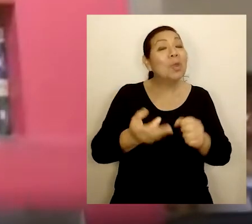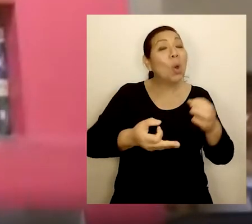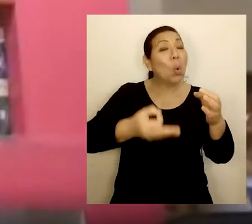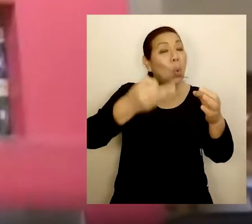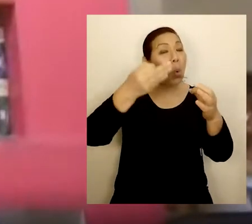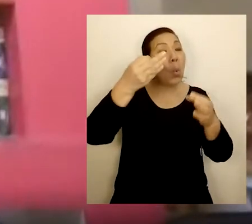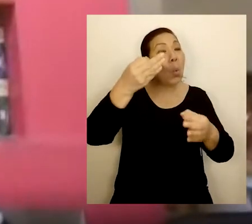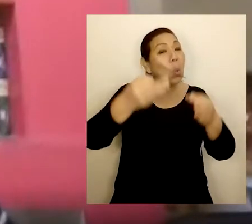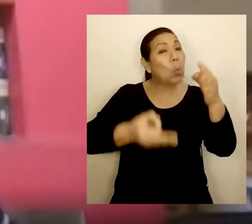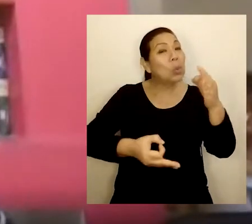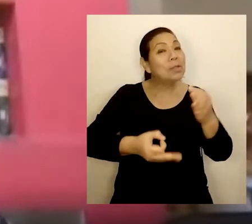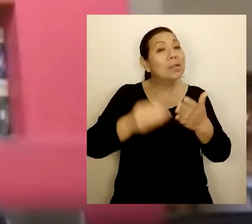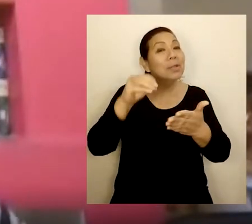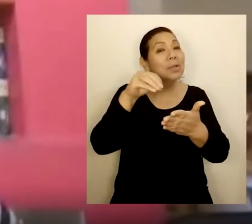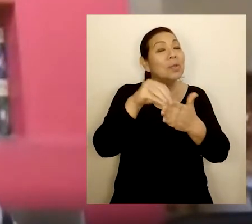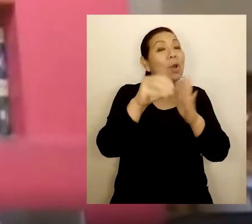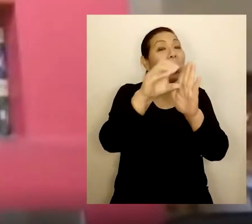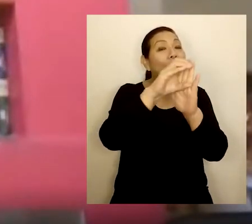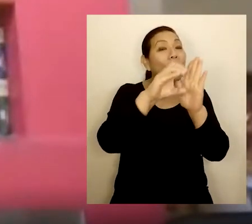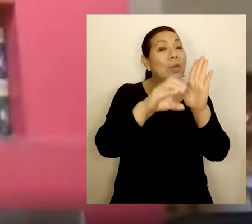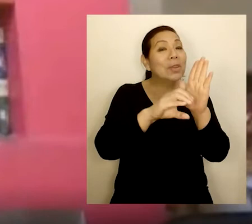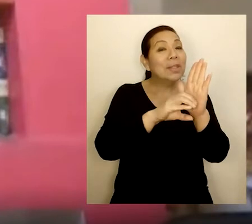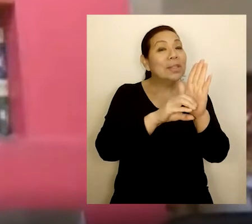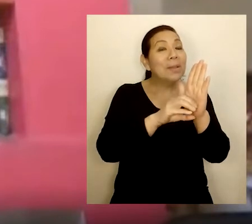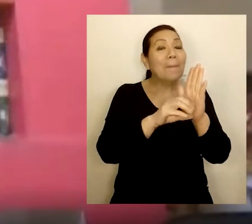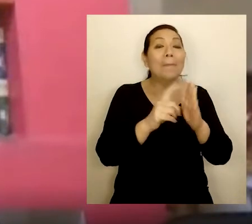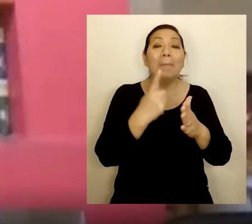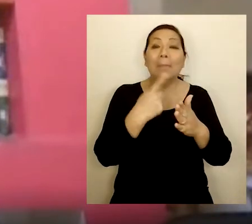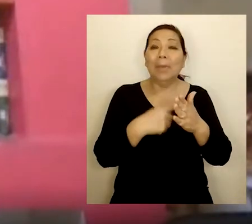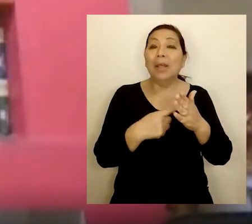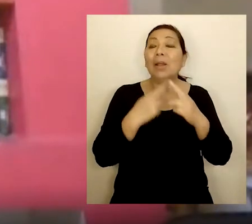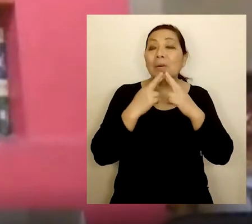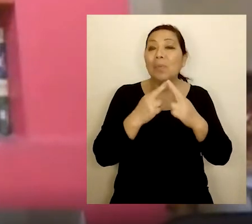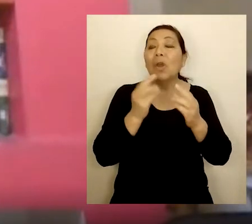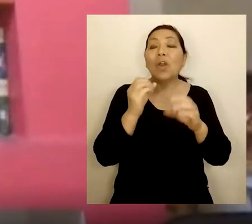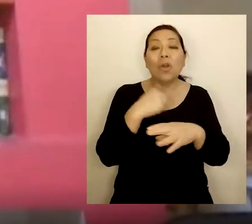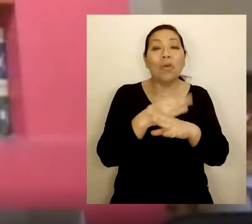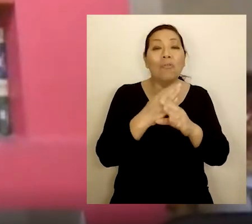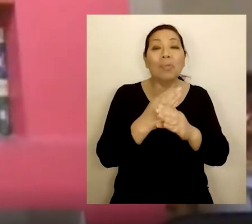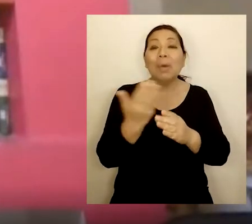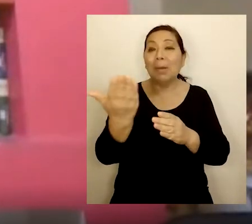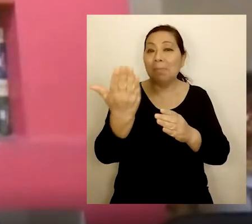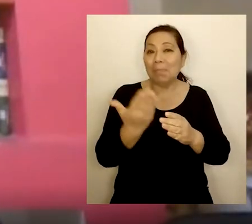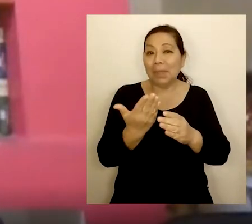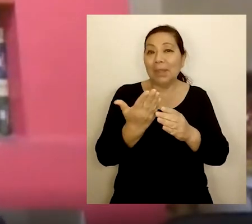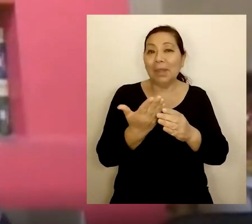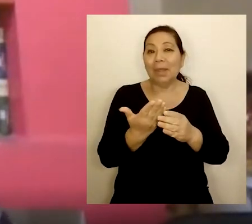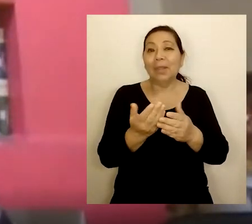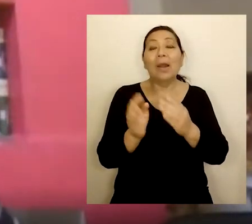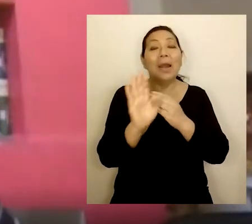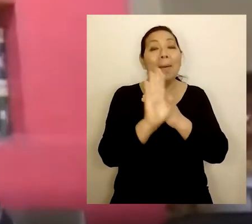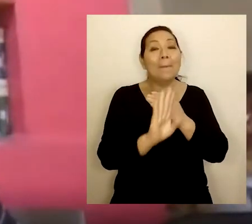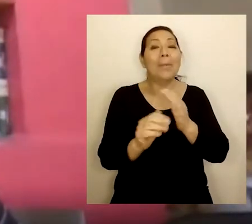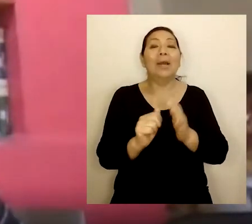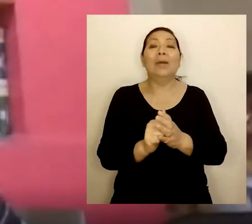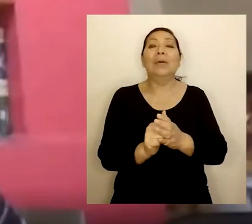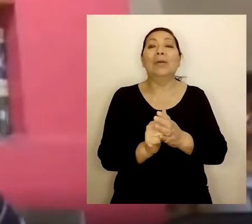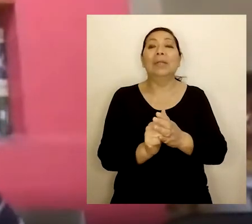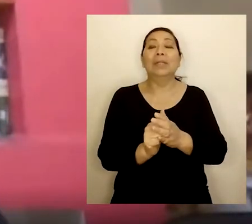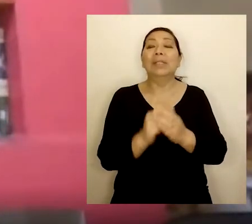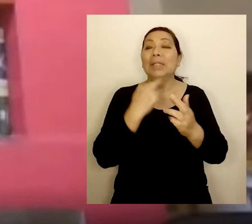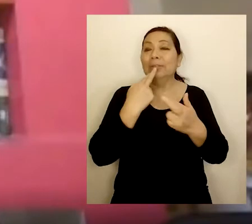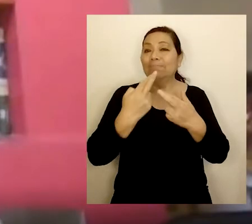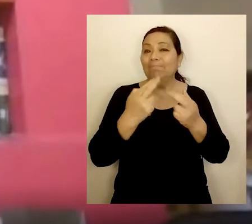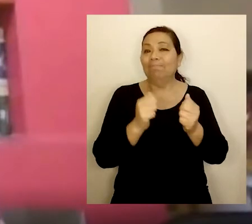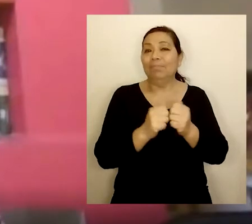justicia para mi patrocinado, que se aplique la Constitución en estricto, que se resuelva conforme hemos solicitado que se declare fundado el amparo y se le reponga